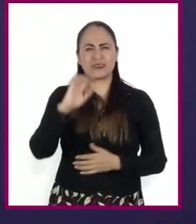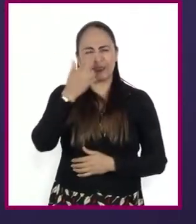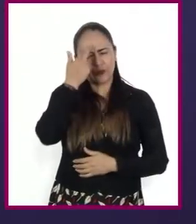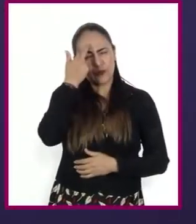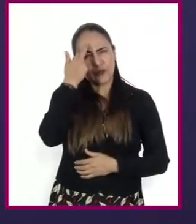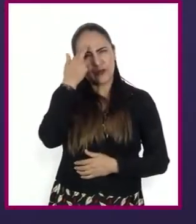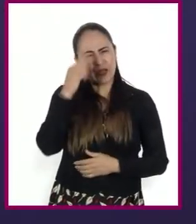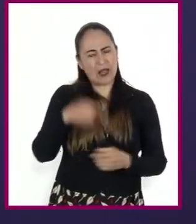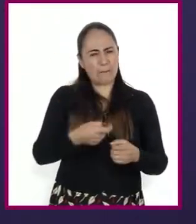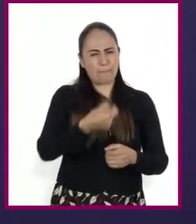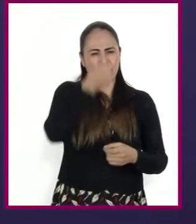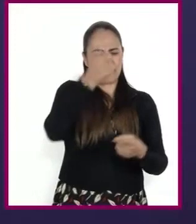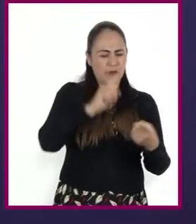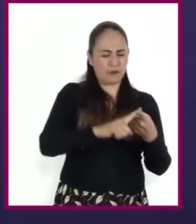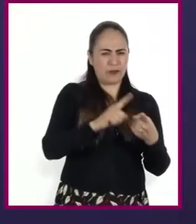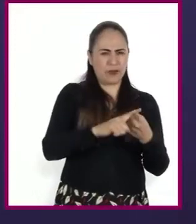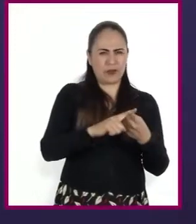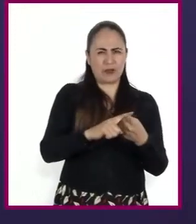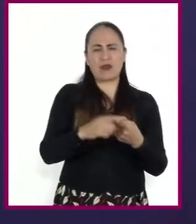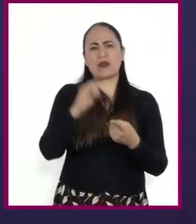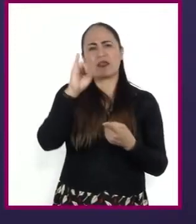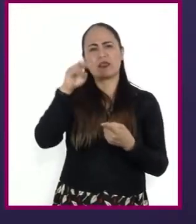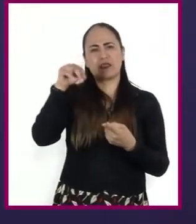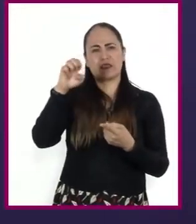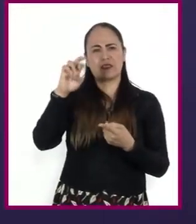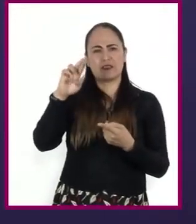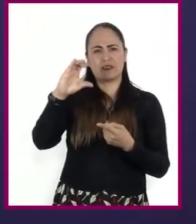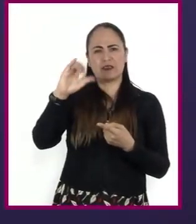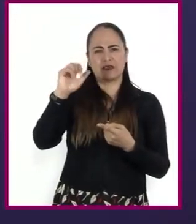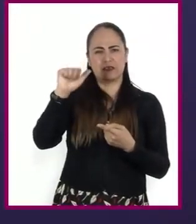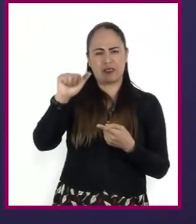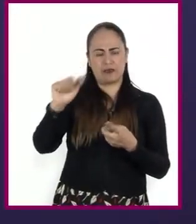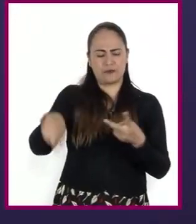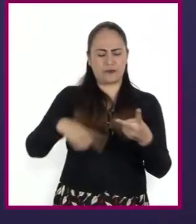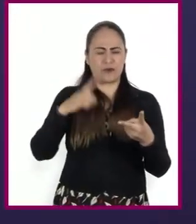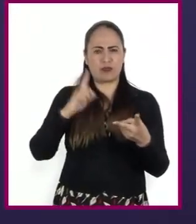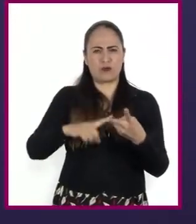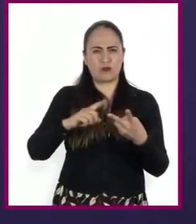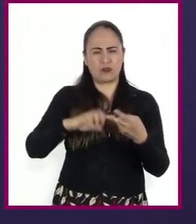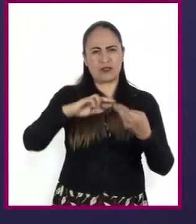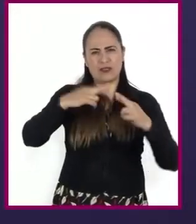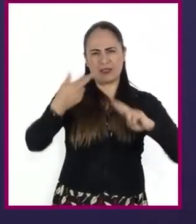que la primera ley es sobre la inercia, la segunda sobre la relación entre